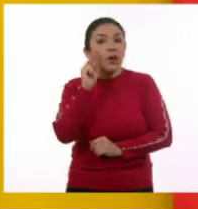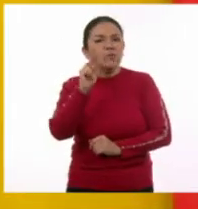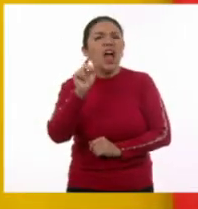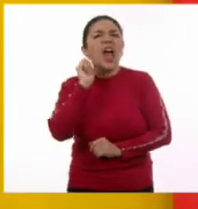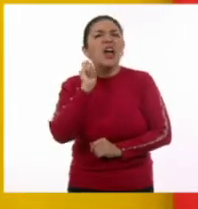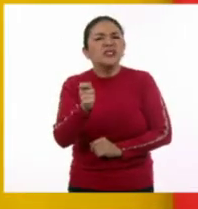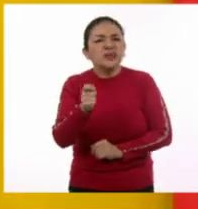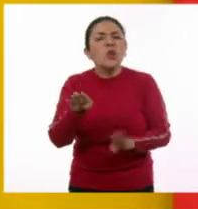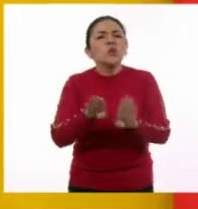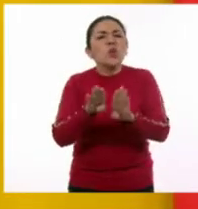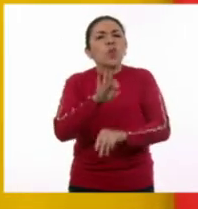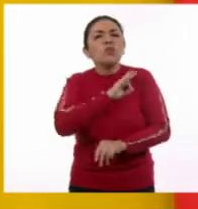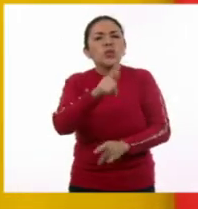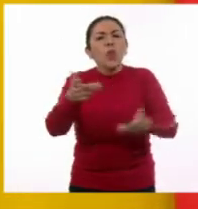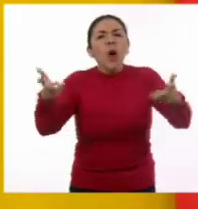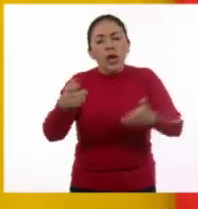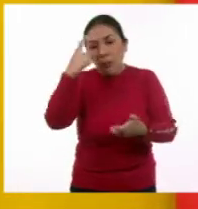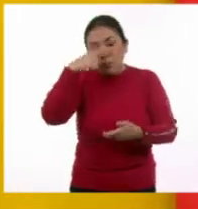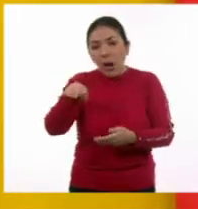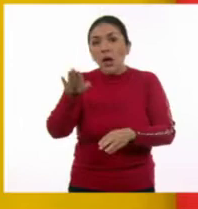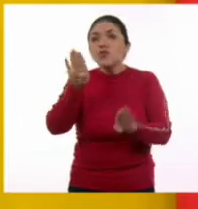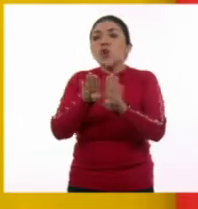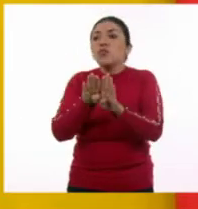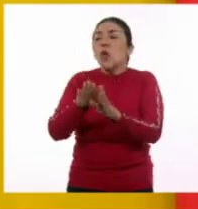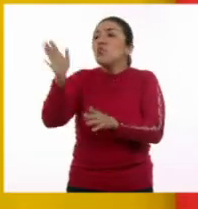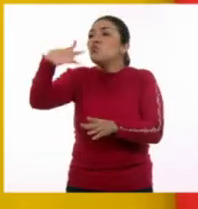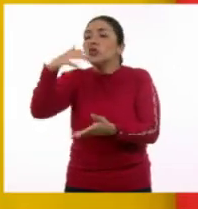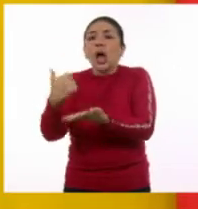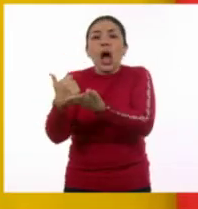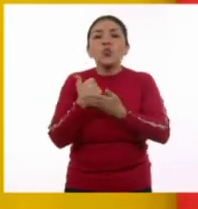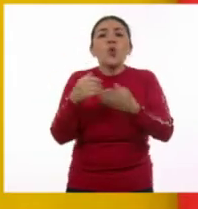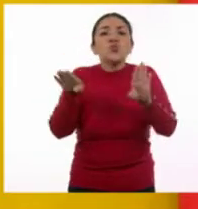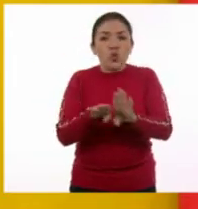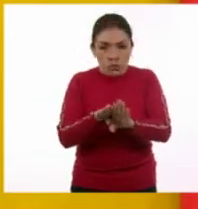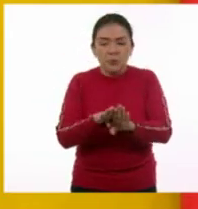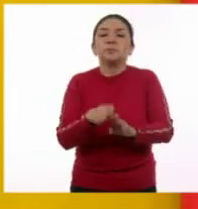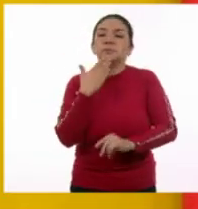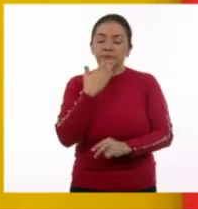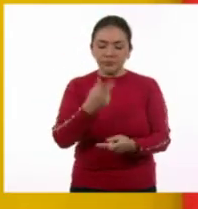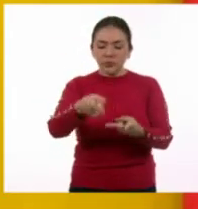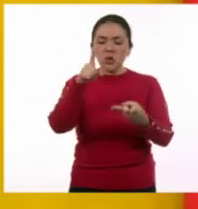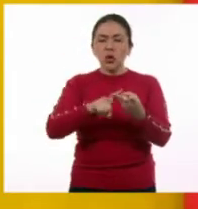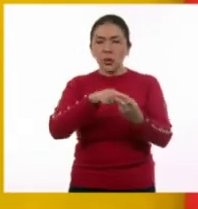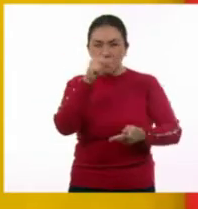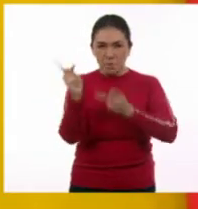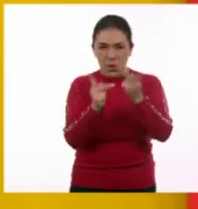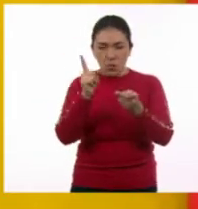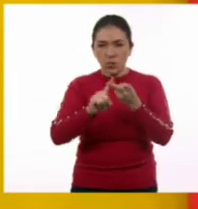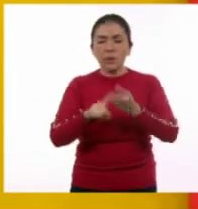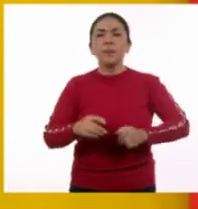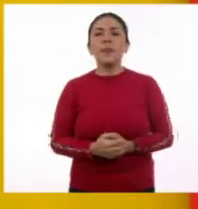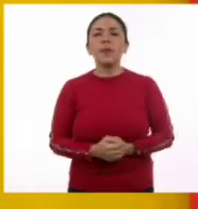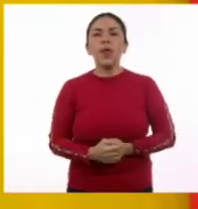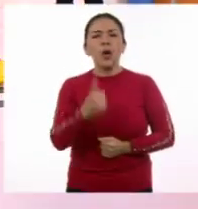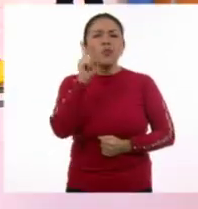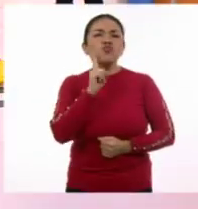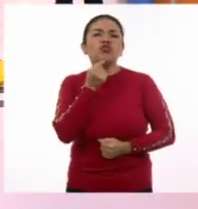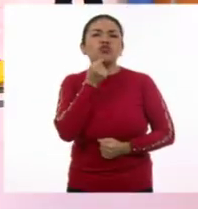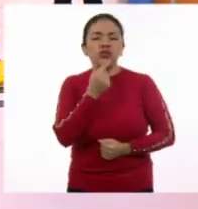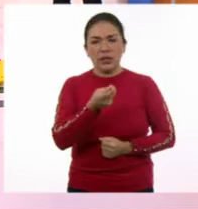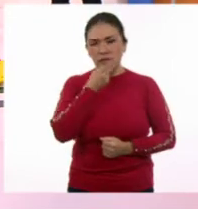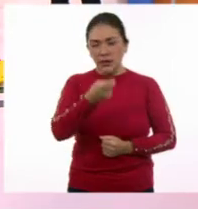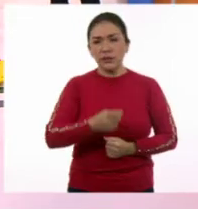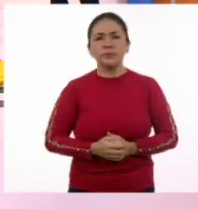qué podemos hacer para pedir ese apoyo o que muy bien siguiente pregunta aquí una niña nos